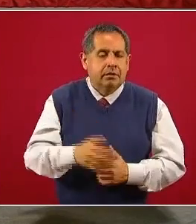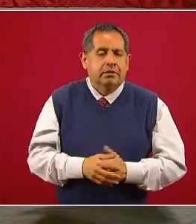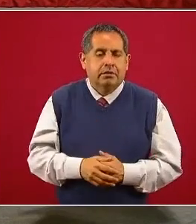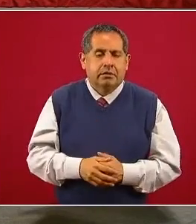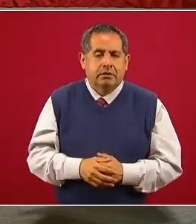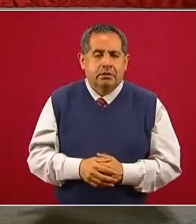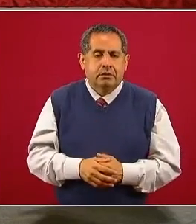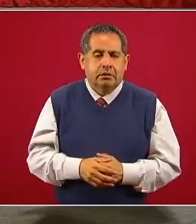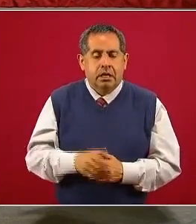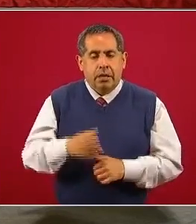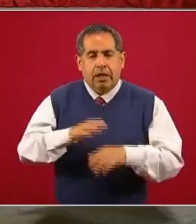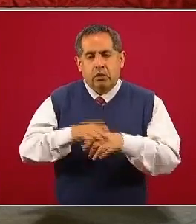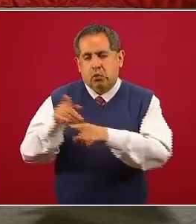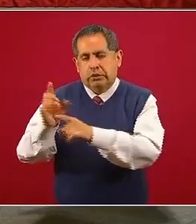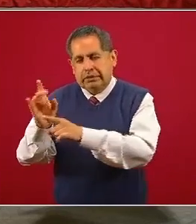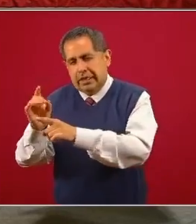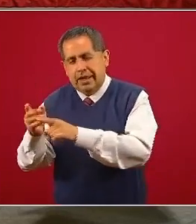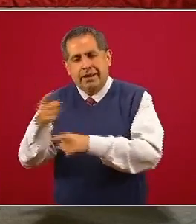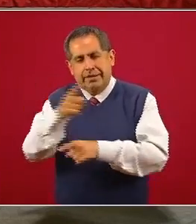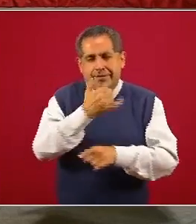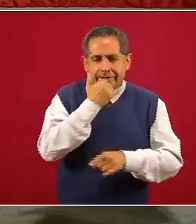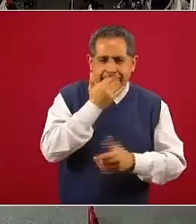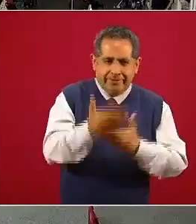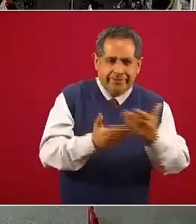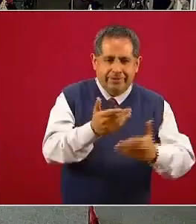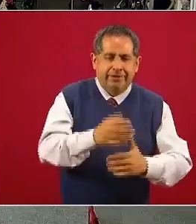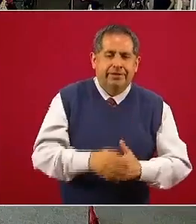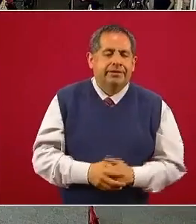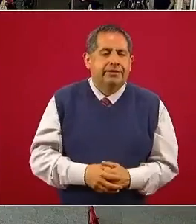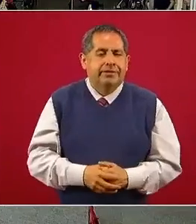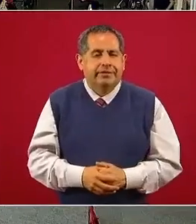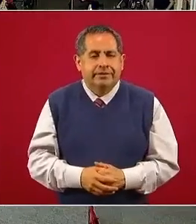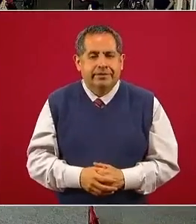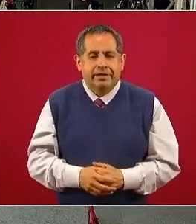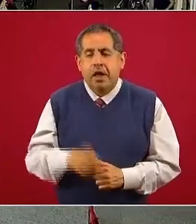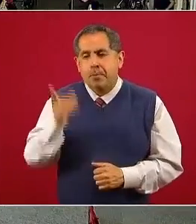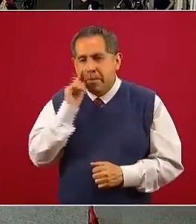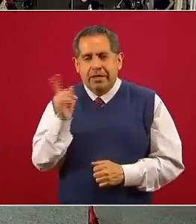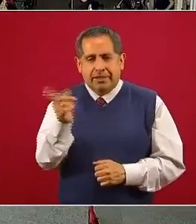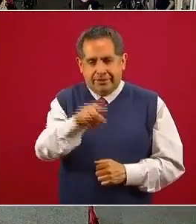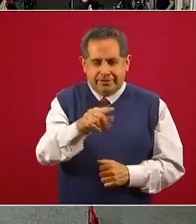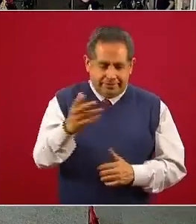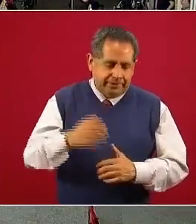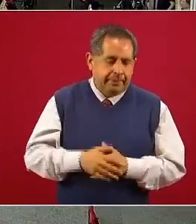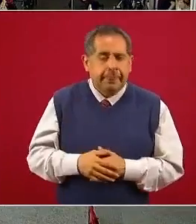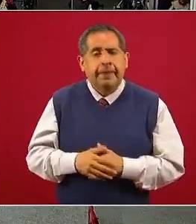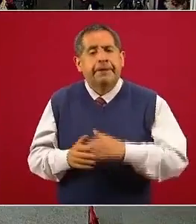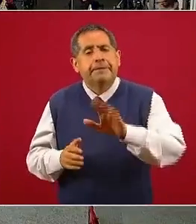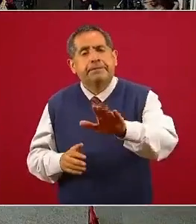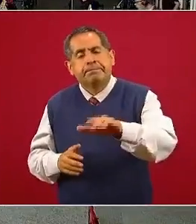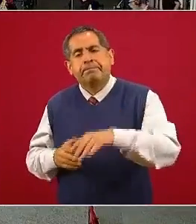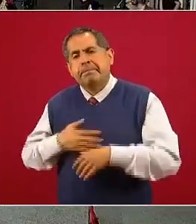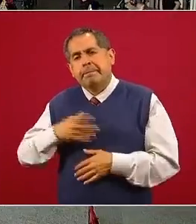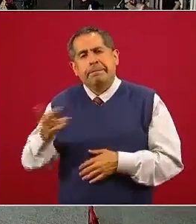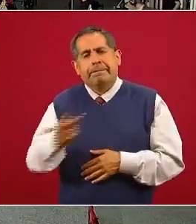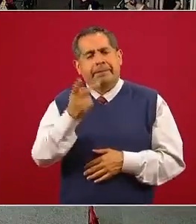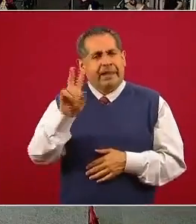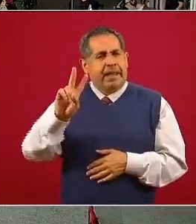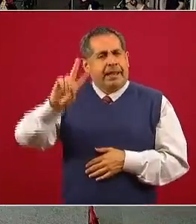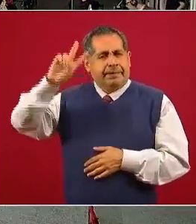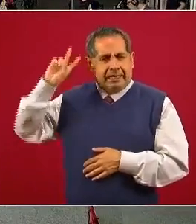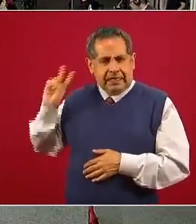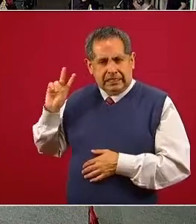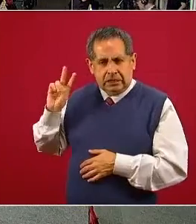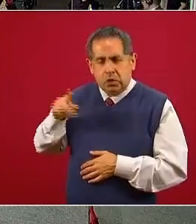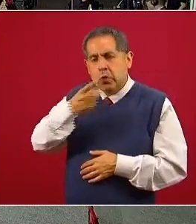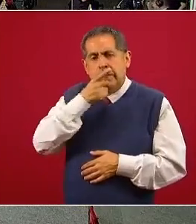ella le debemos más que a usted. Gracias, doctor. Mañana usted. Preguntarle, había comentado el viernes pasado